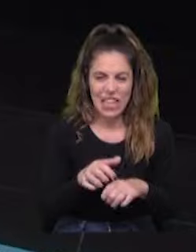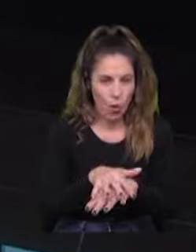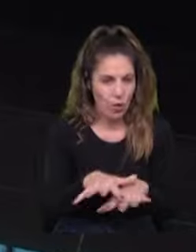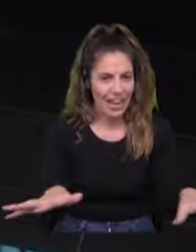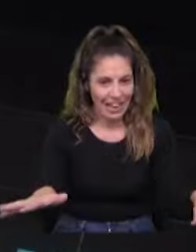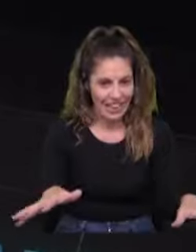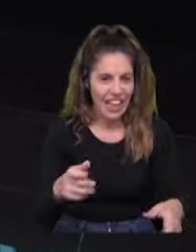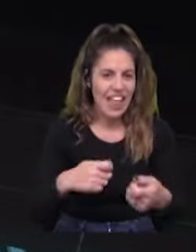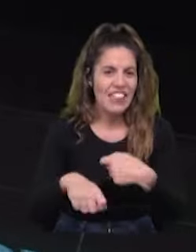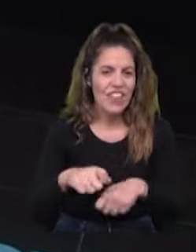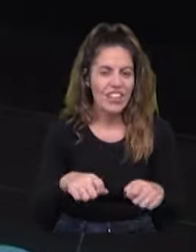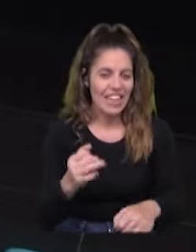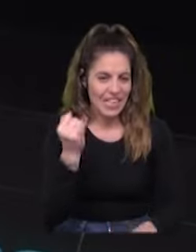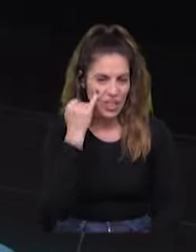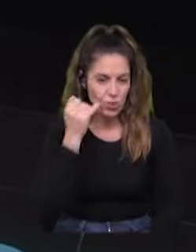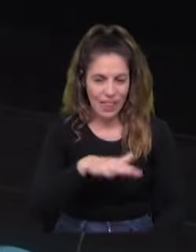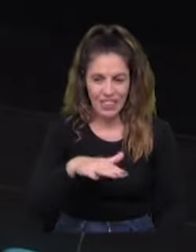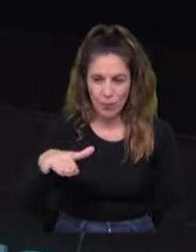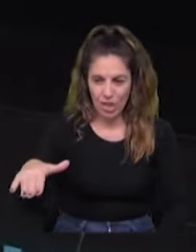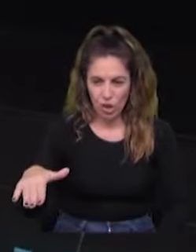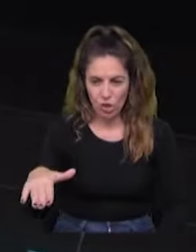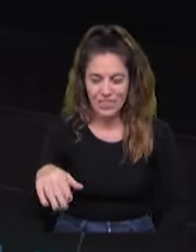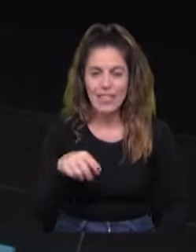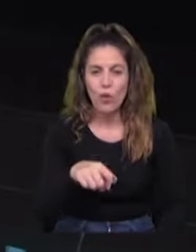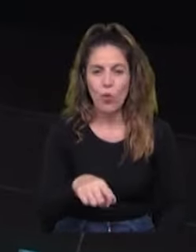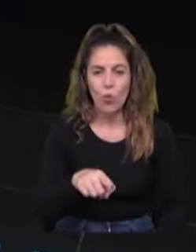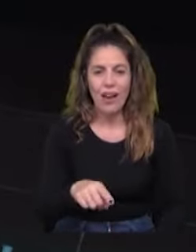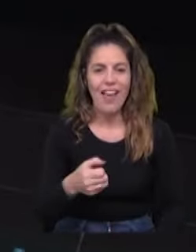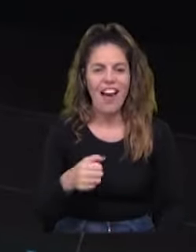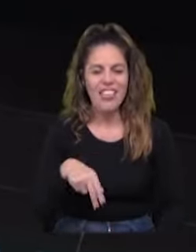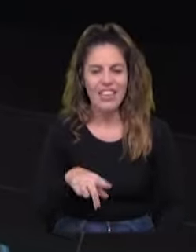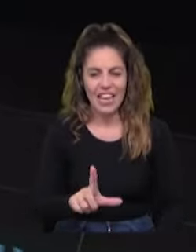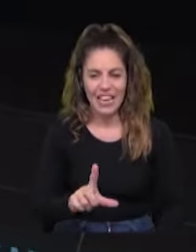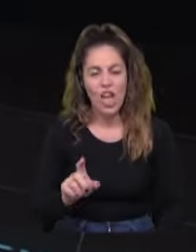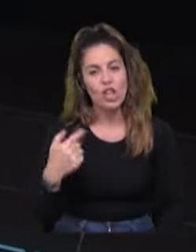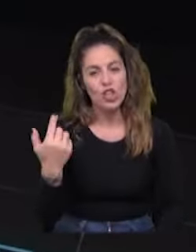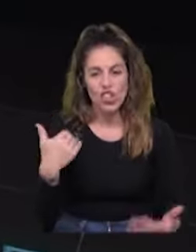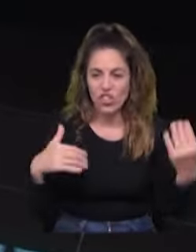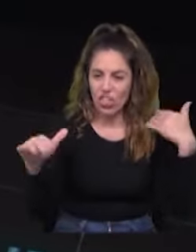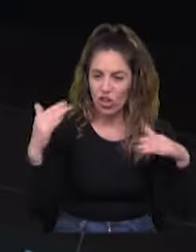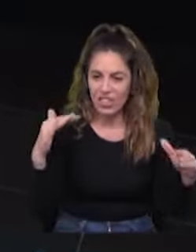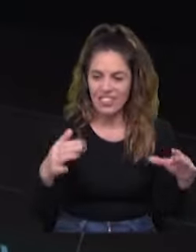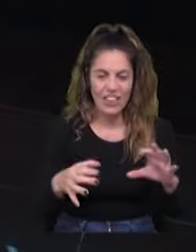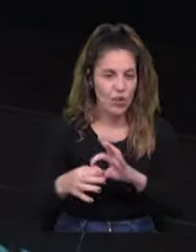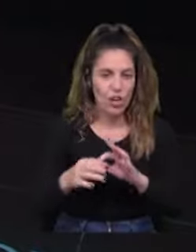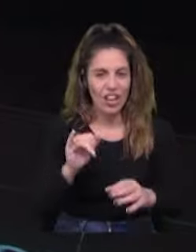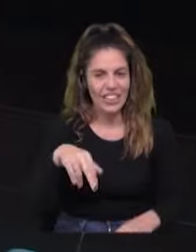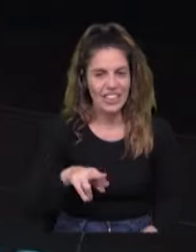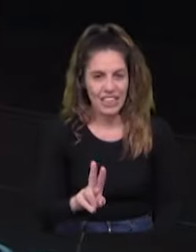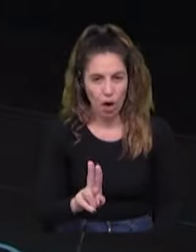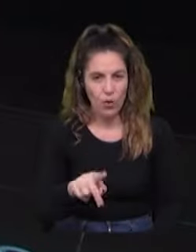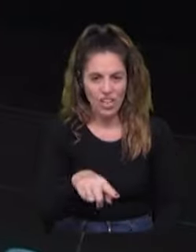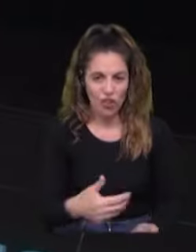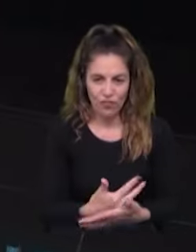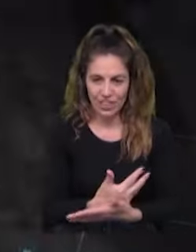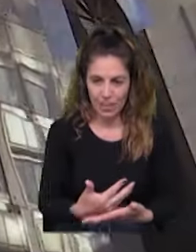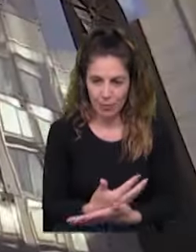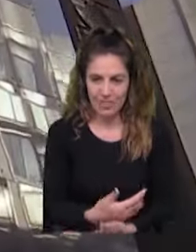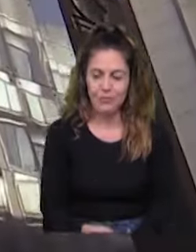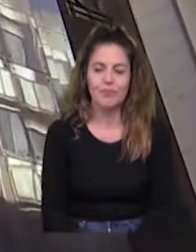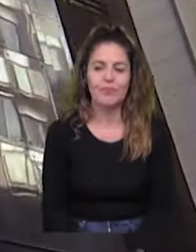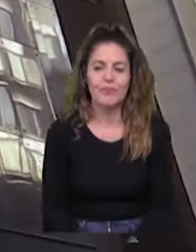trata y explotación sexual de menores de la cual Ángel y otros adolescentes vinculados a alino habrían sido víctimas